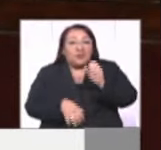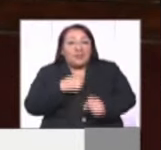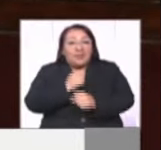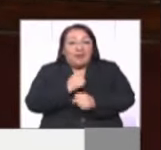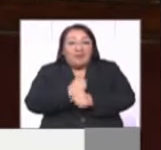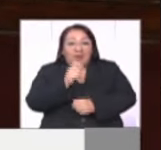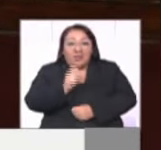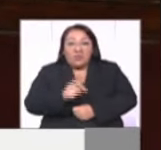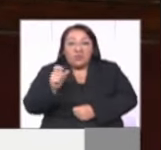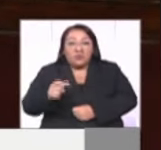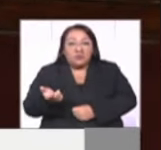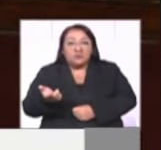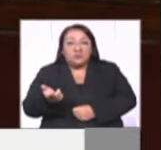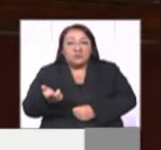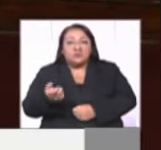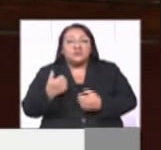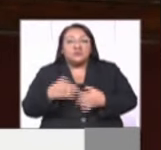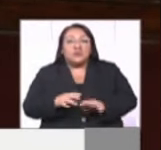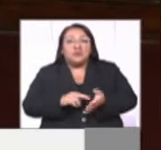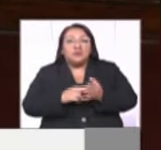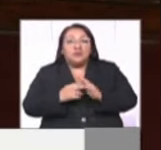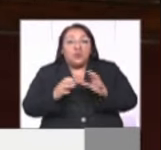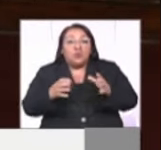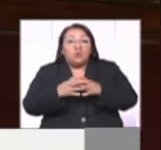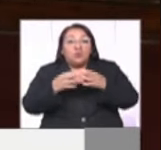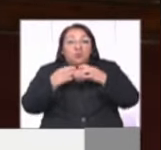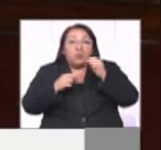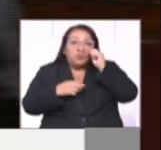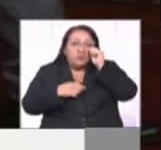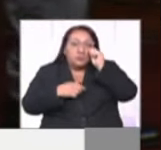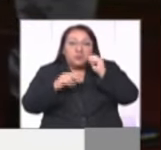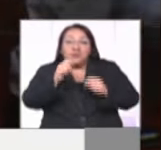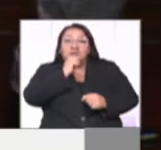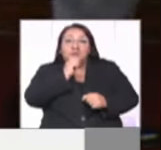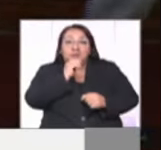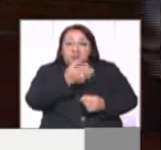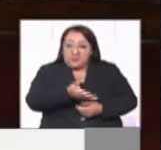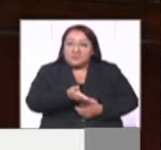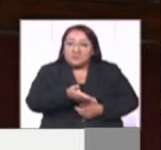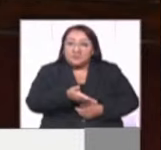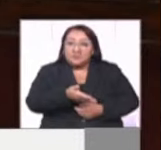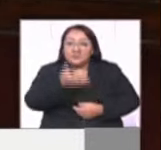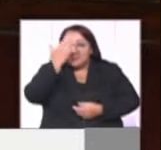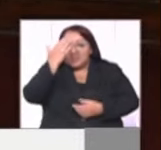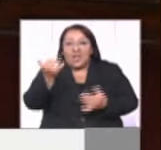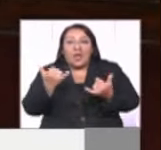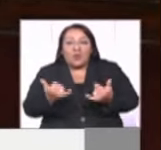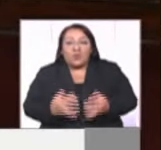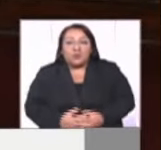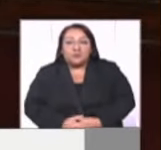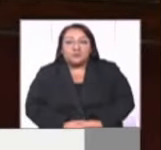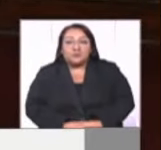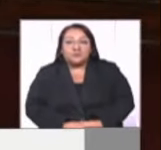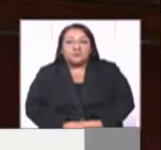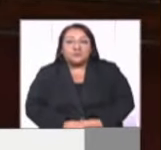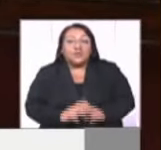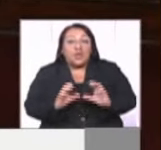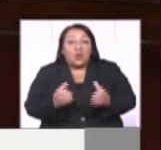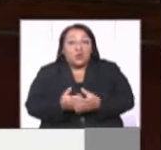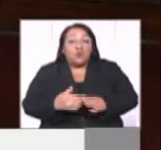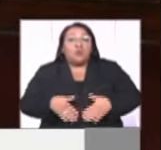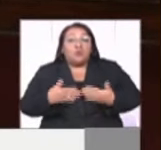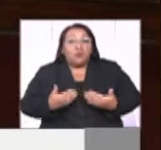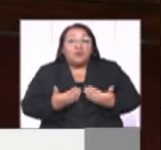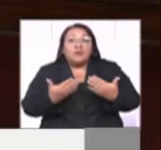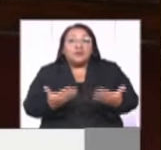trabajadores que son del sector público y privado. El día de hoy, el Congreso de la